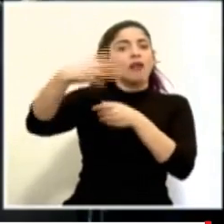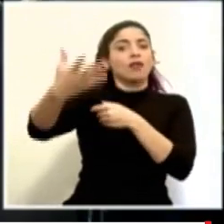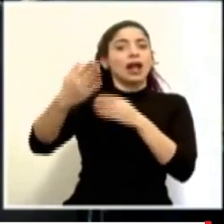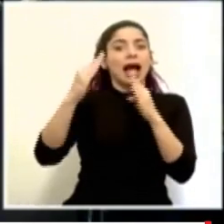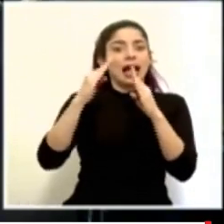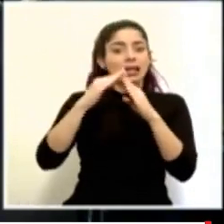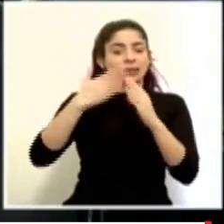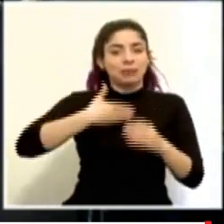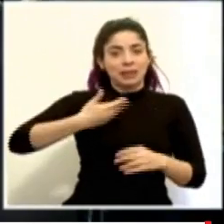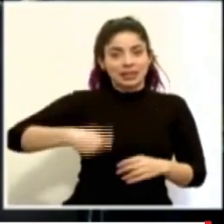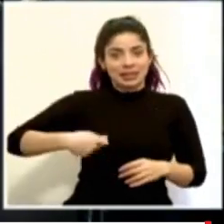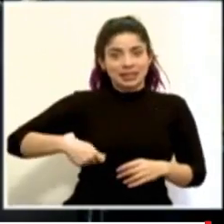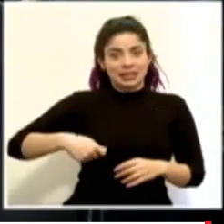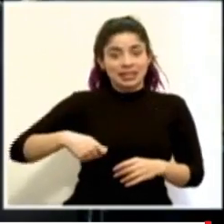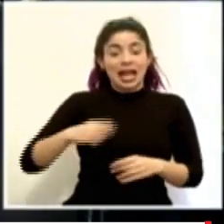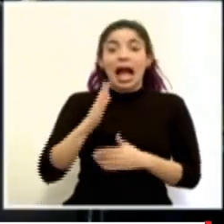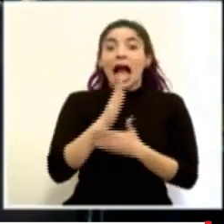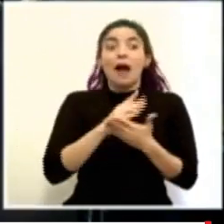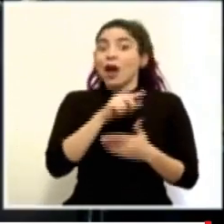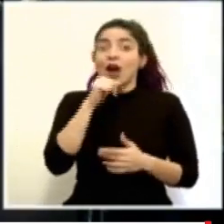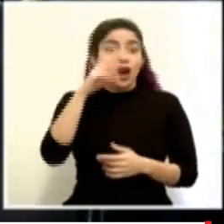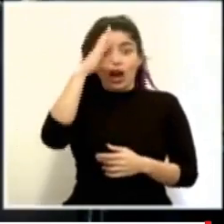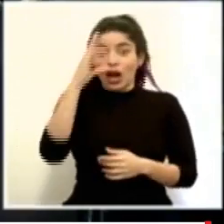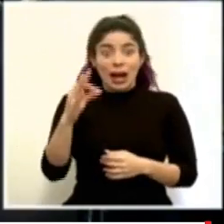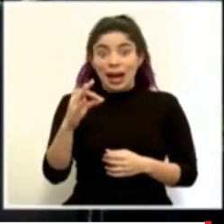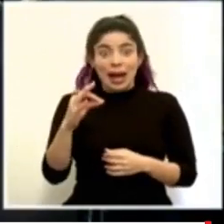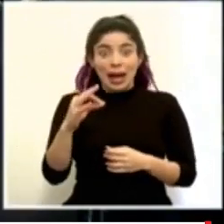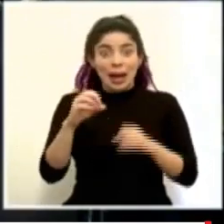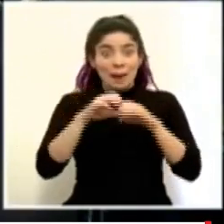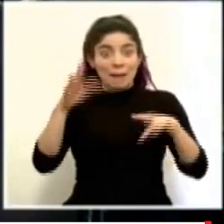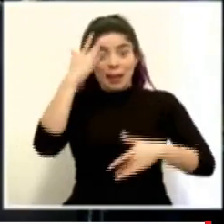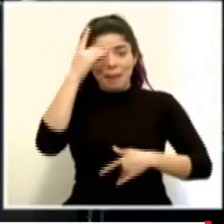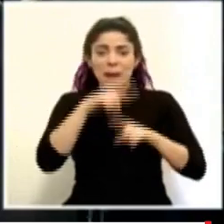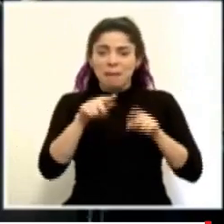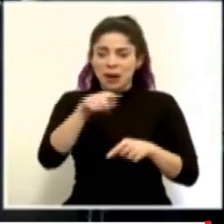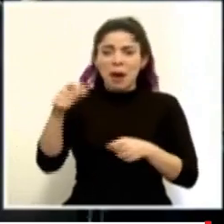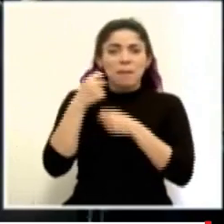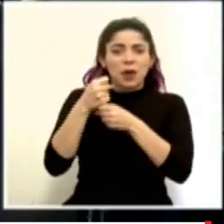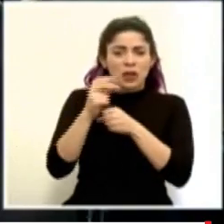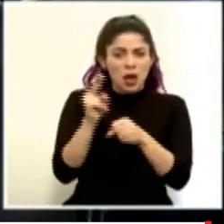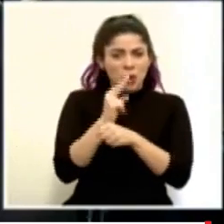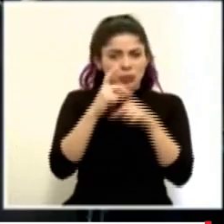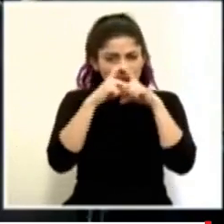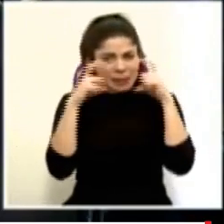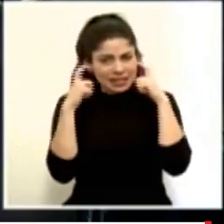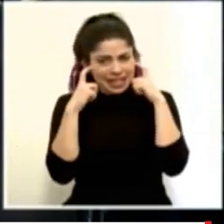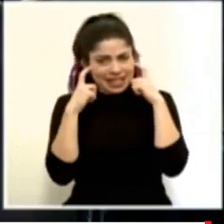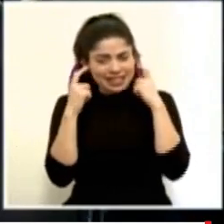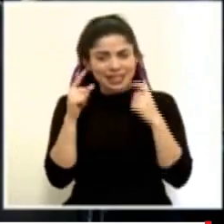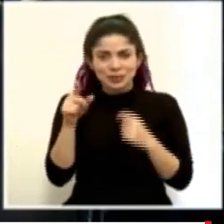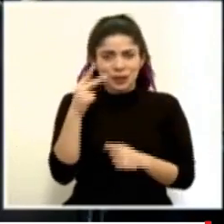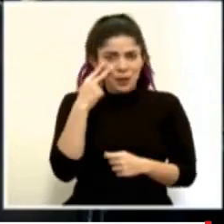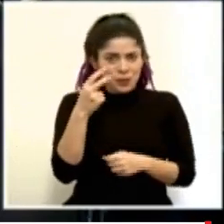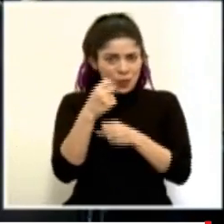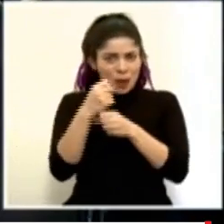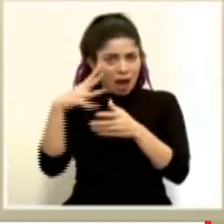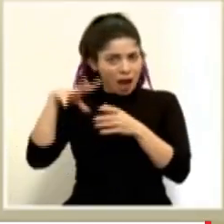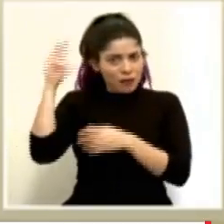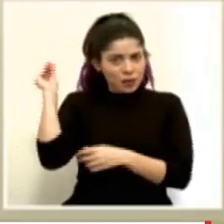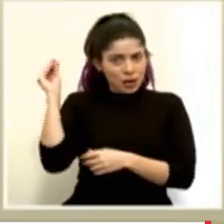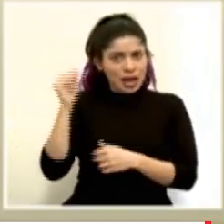Casa Presidencial y que curiosamente, aunque no creen en la pandemia, están usando mascarillas. ¿Su mensaje también venía en esa línea? ¿Usted vio esa manifestación de